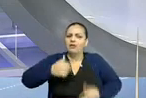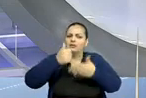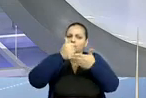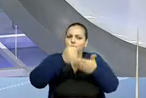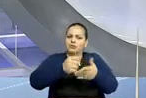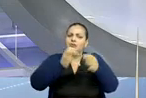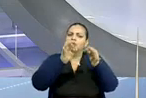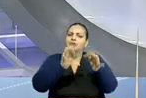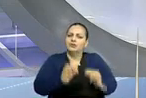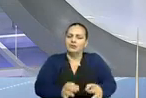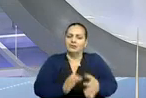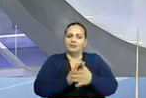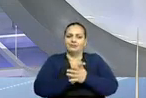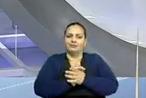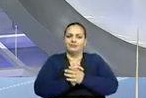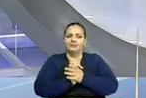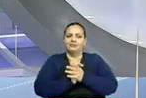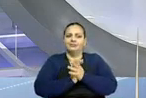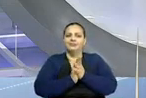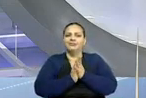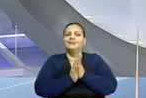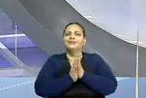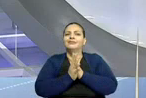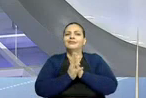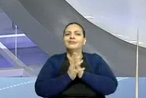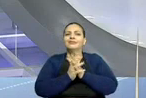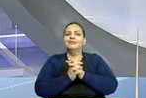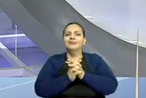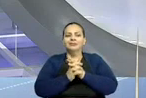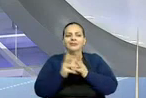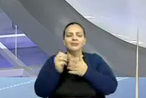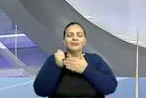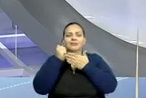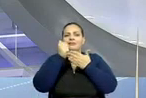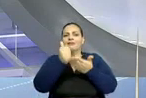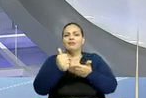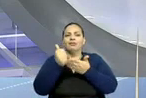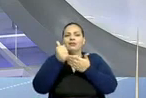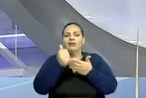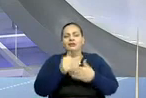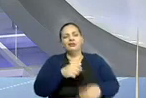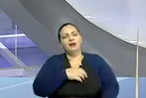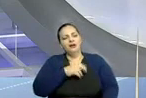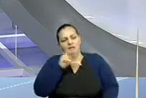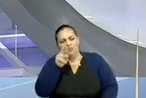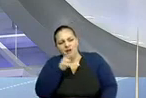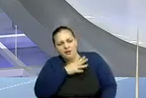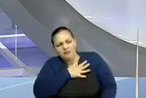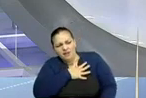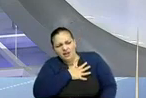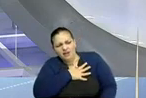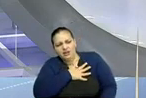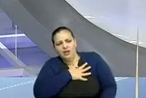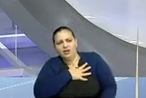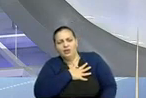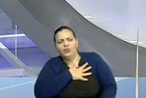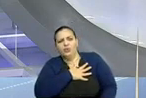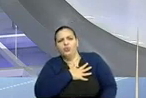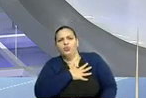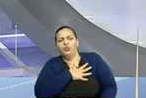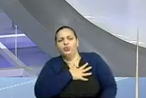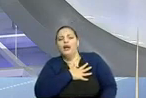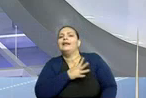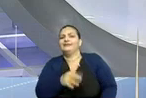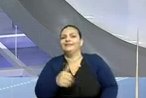Julio, esa mano caritativa, que está consciente y comprendiendo el dolor que vive el hermano. Esperamos que antes